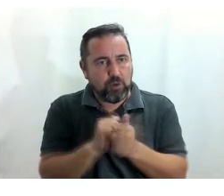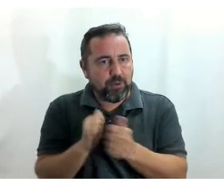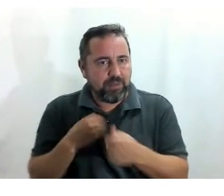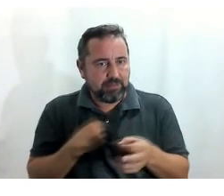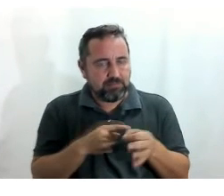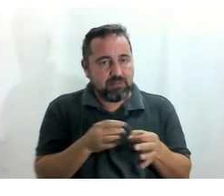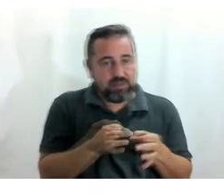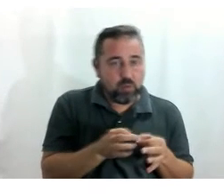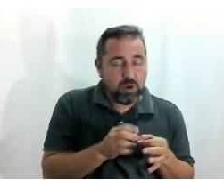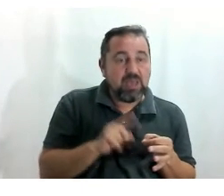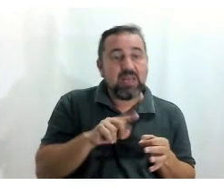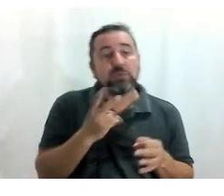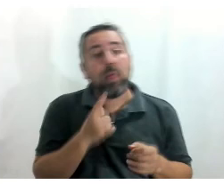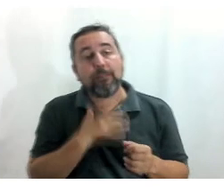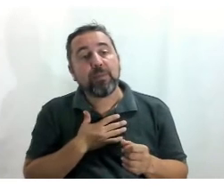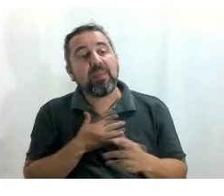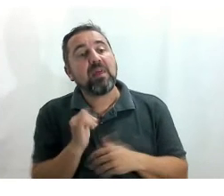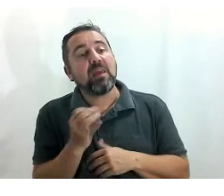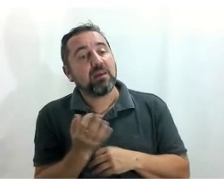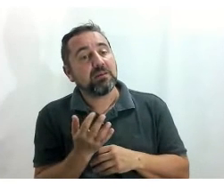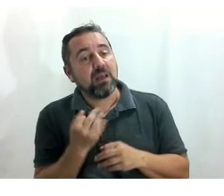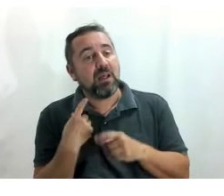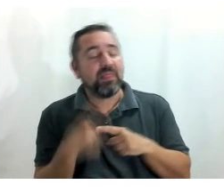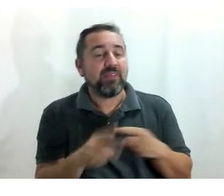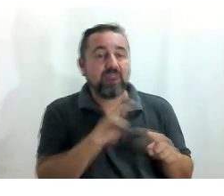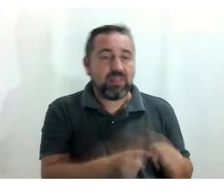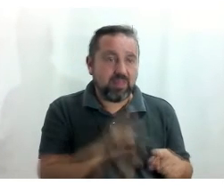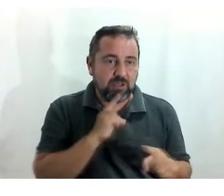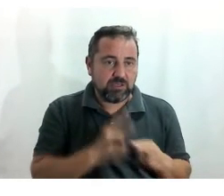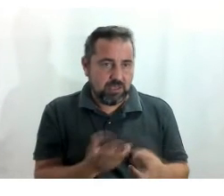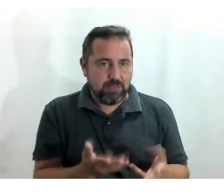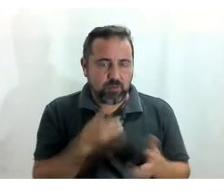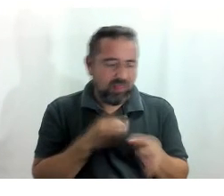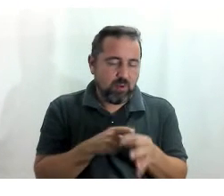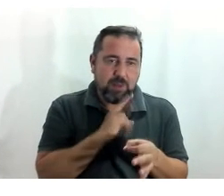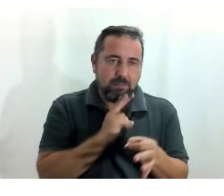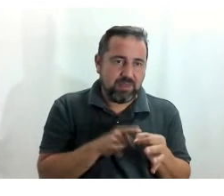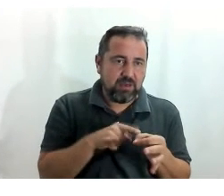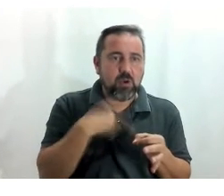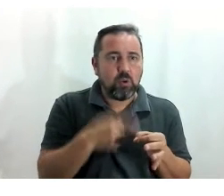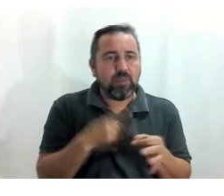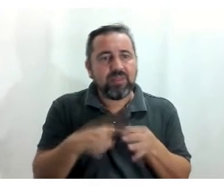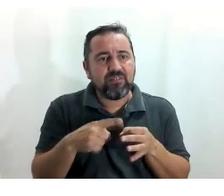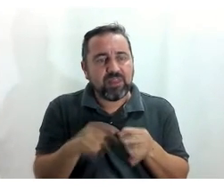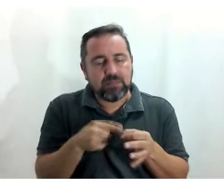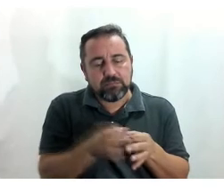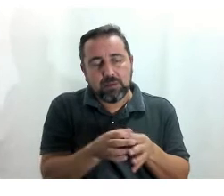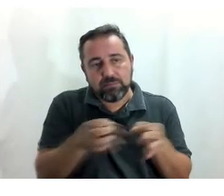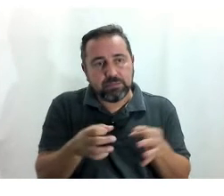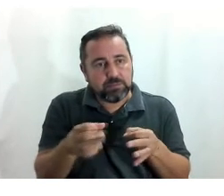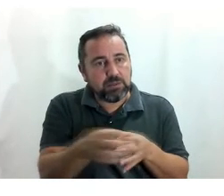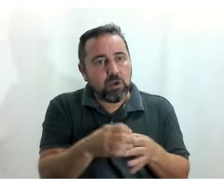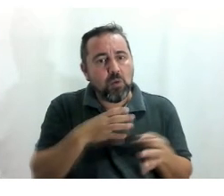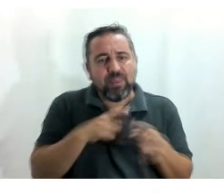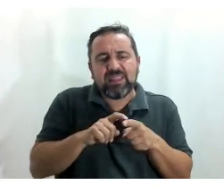mismas, y la segunda propiedad que tienen es la de diferenciación. Es decir, a partir de una célula madre puede diferenciarse en cualquier tipo